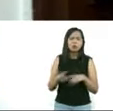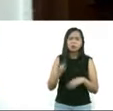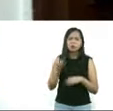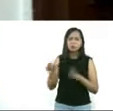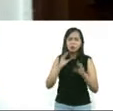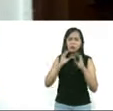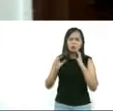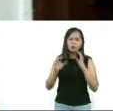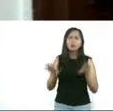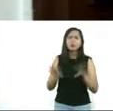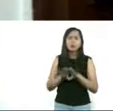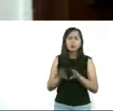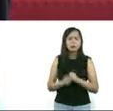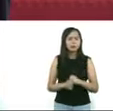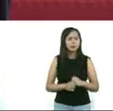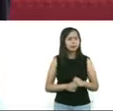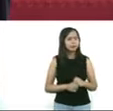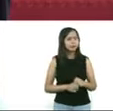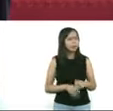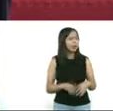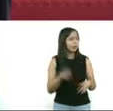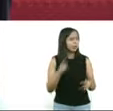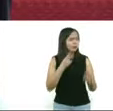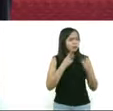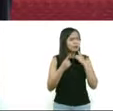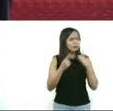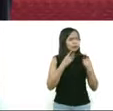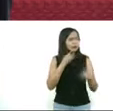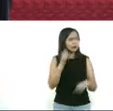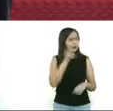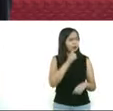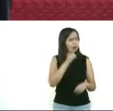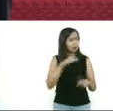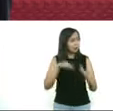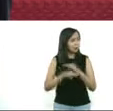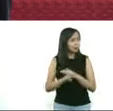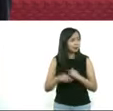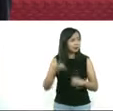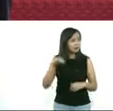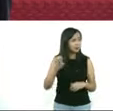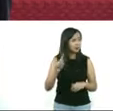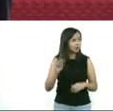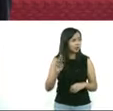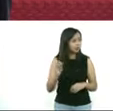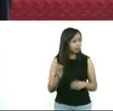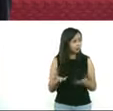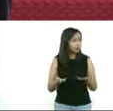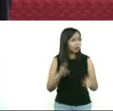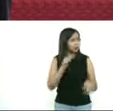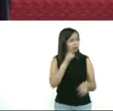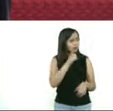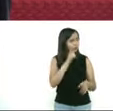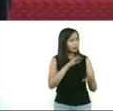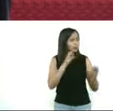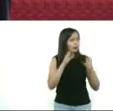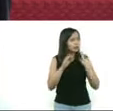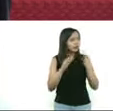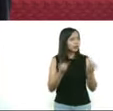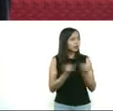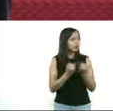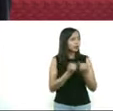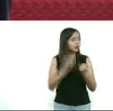mantenido con este sector? Hay diálogo permanente del director del Metro y también de el oficial